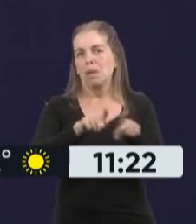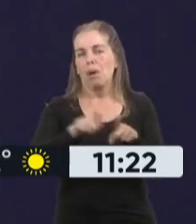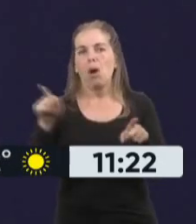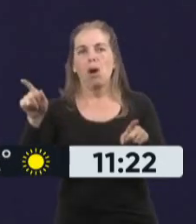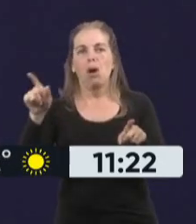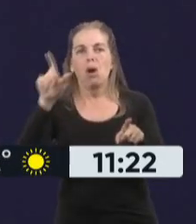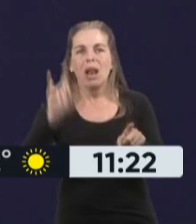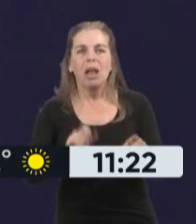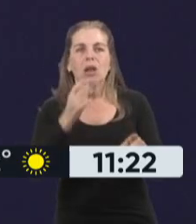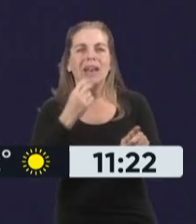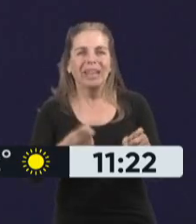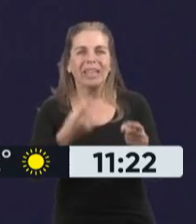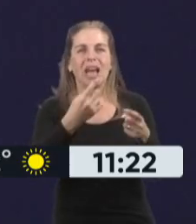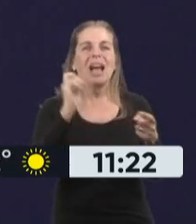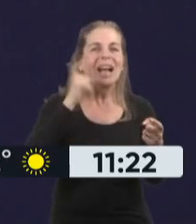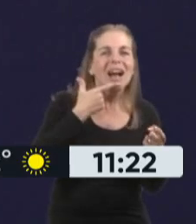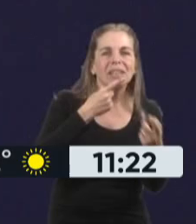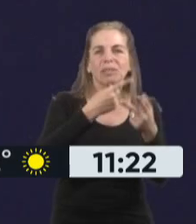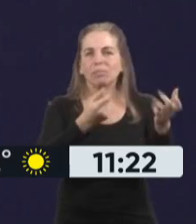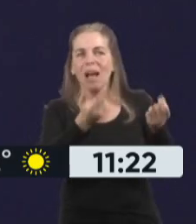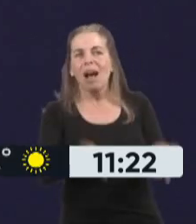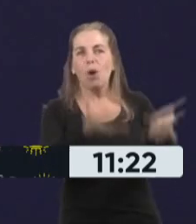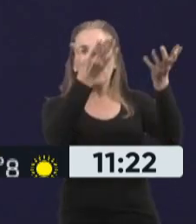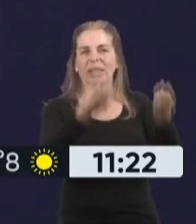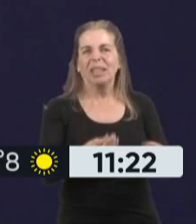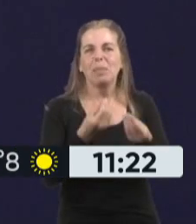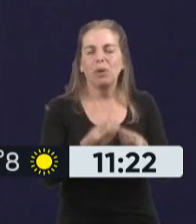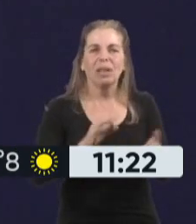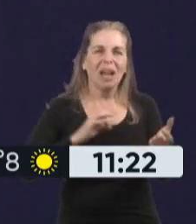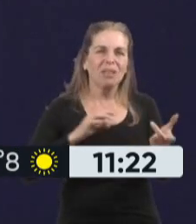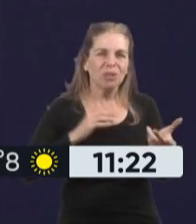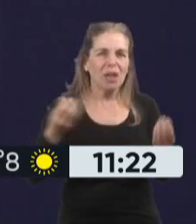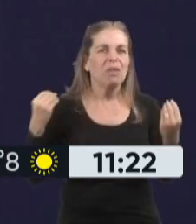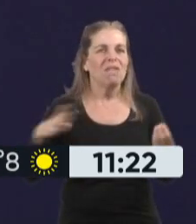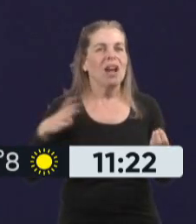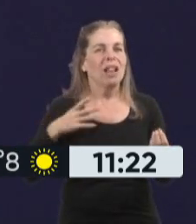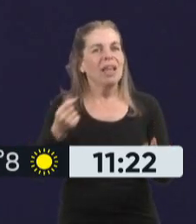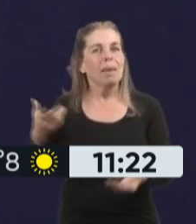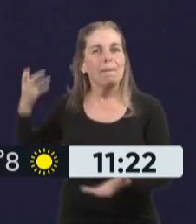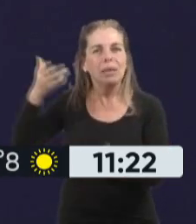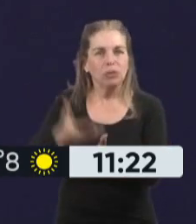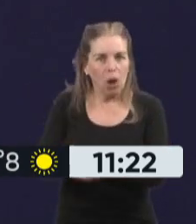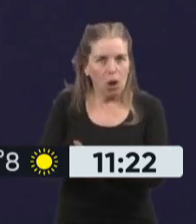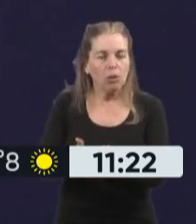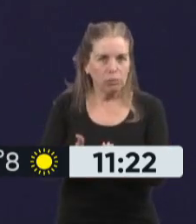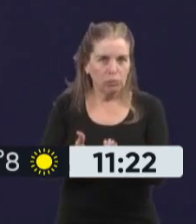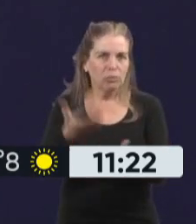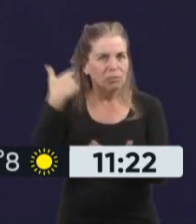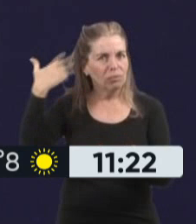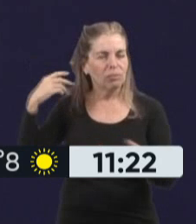servicios públicos, la falta de inversión ha sido brutal y notable. De hecho, tuvimos un